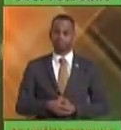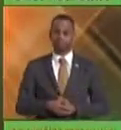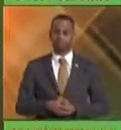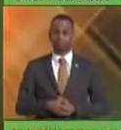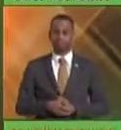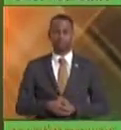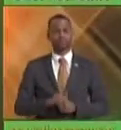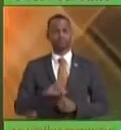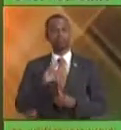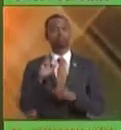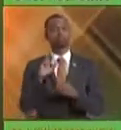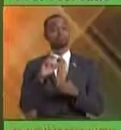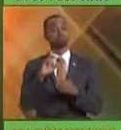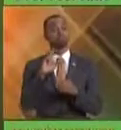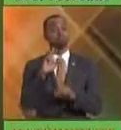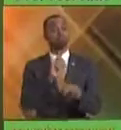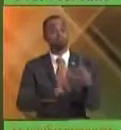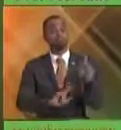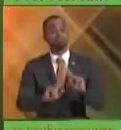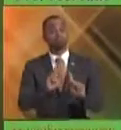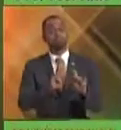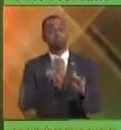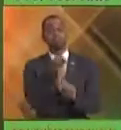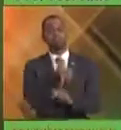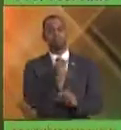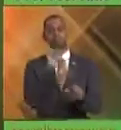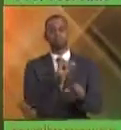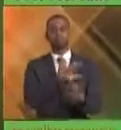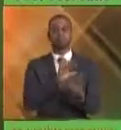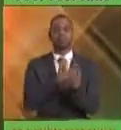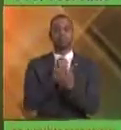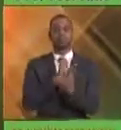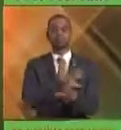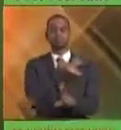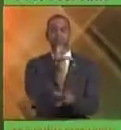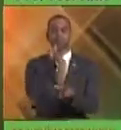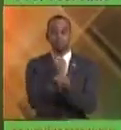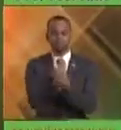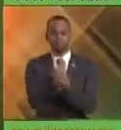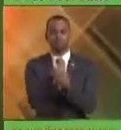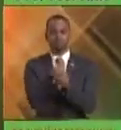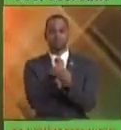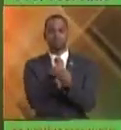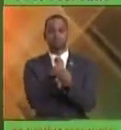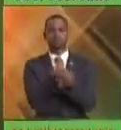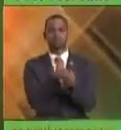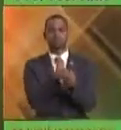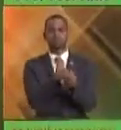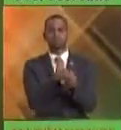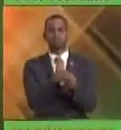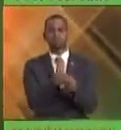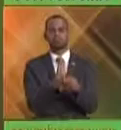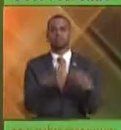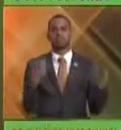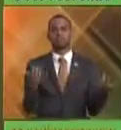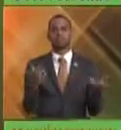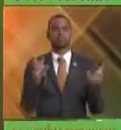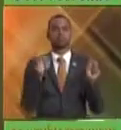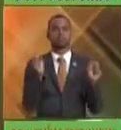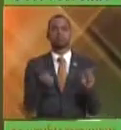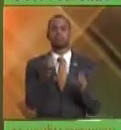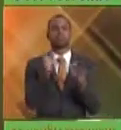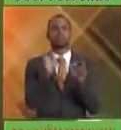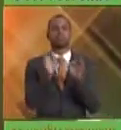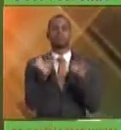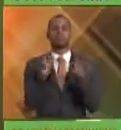de la zona accedé tener acceso a bueno digámoslo en una sola